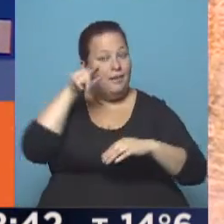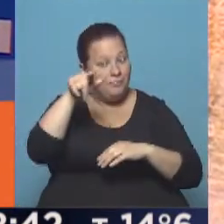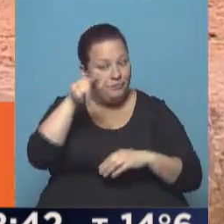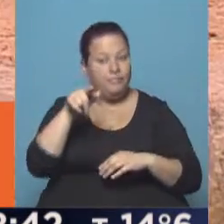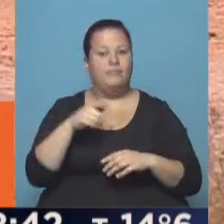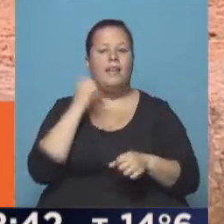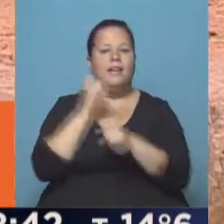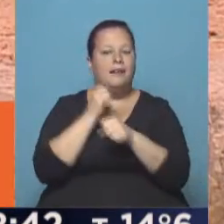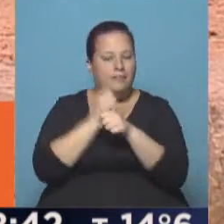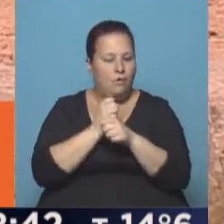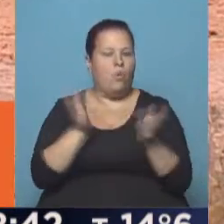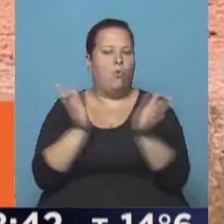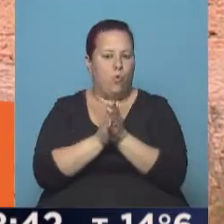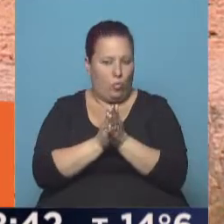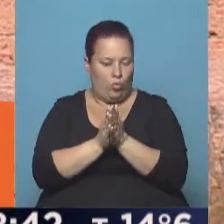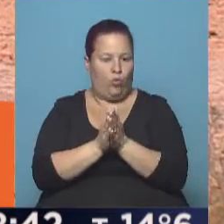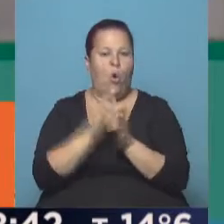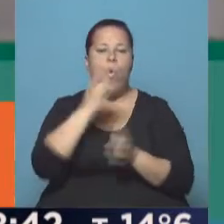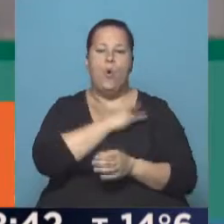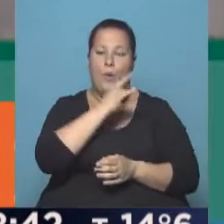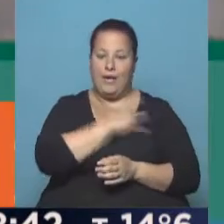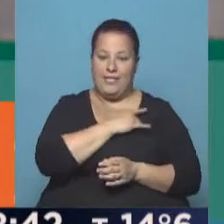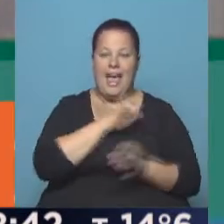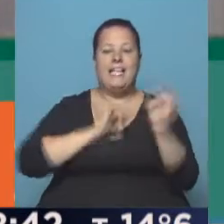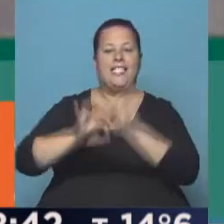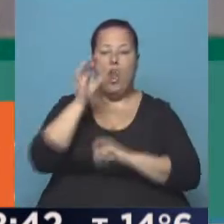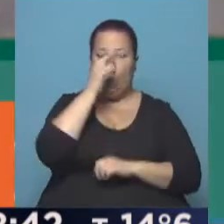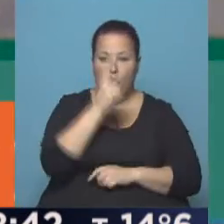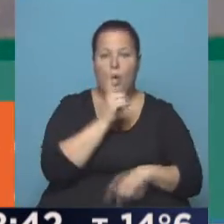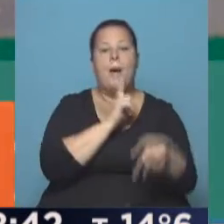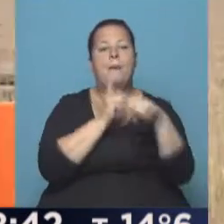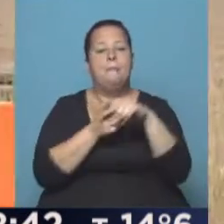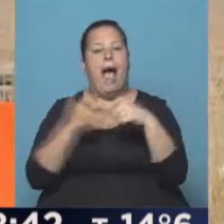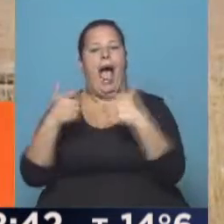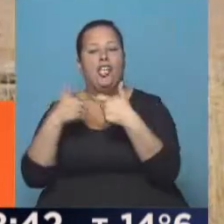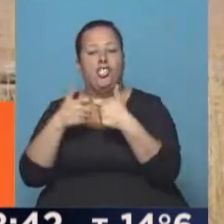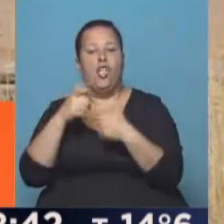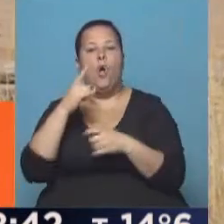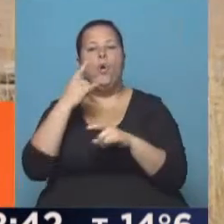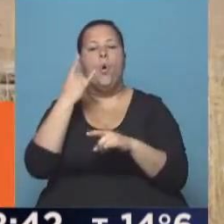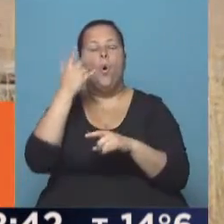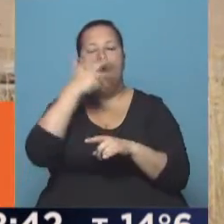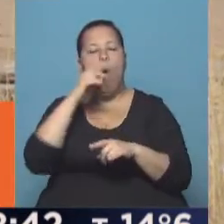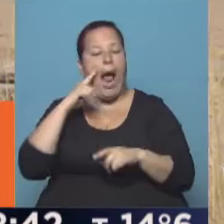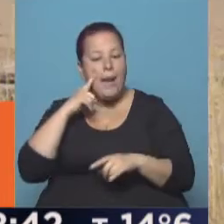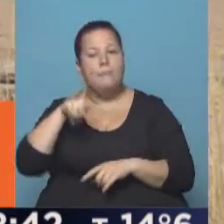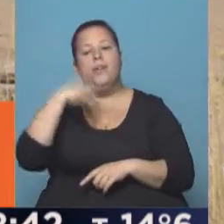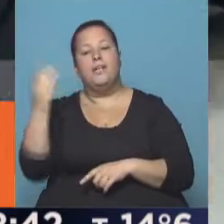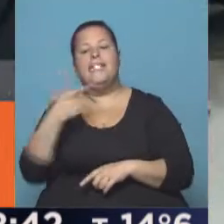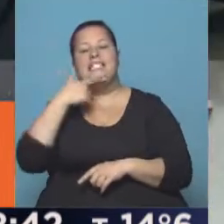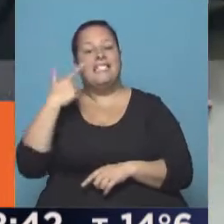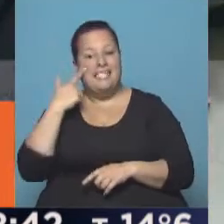el emprendimiento conjunto de la Universidad Siglo XXI, de la Asociación Guarmi y de la Fundación